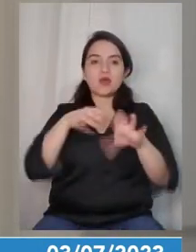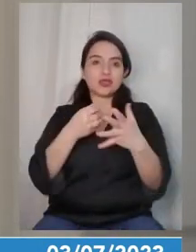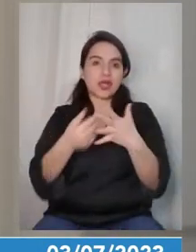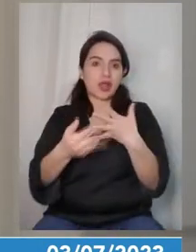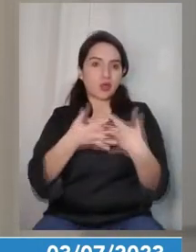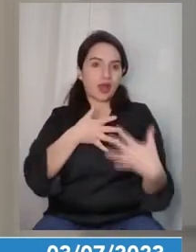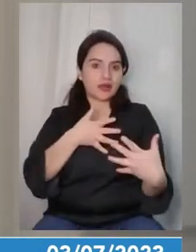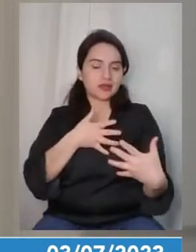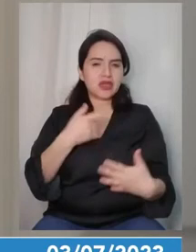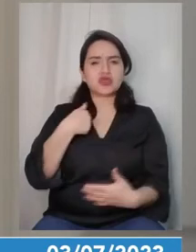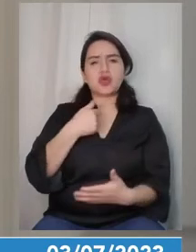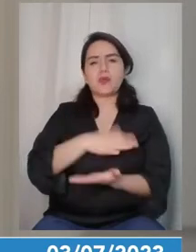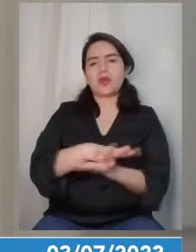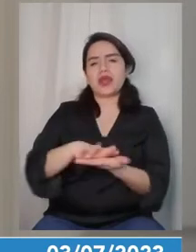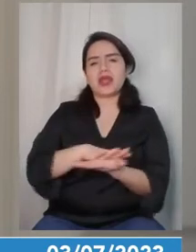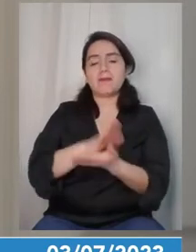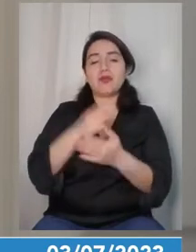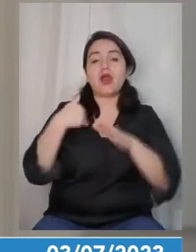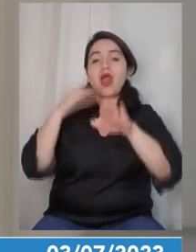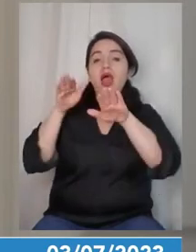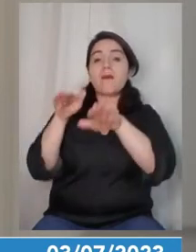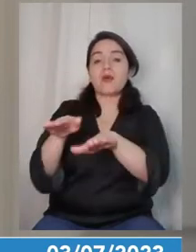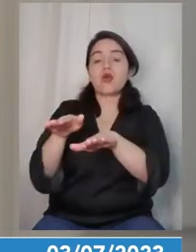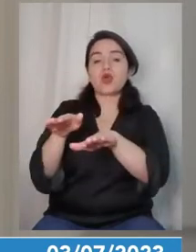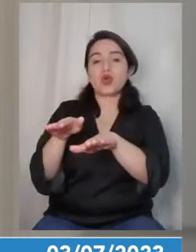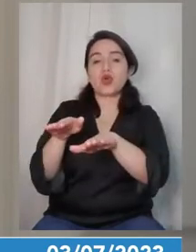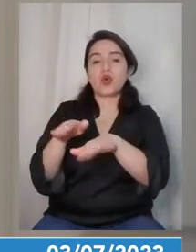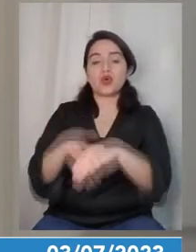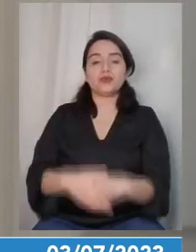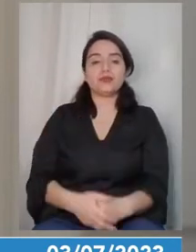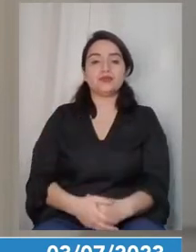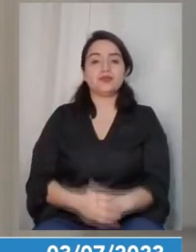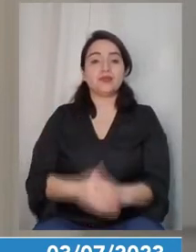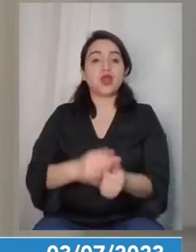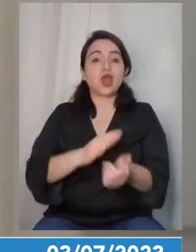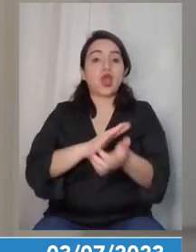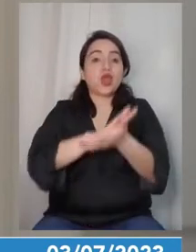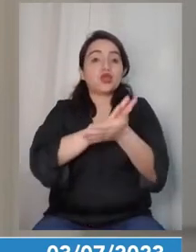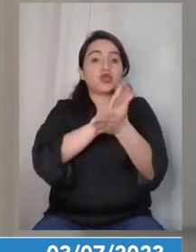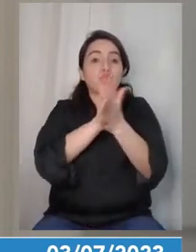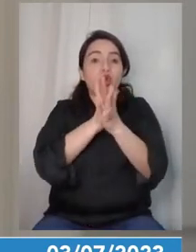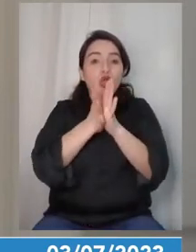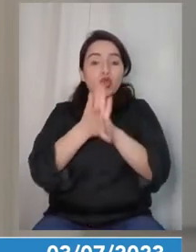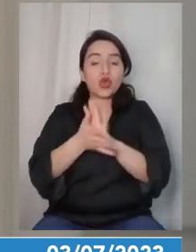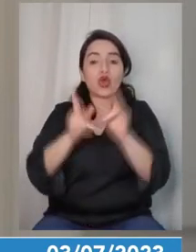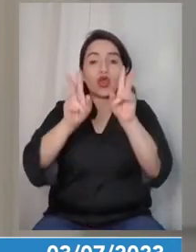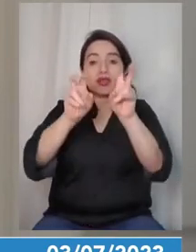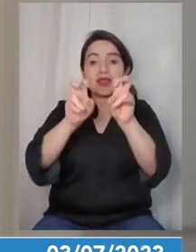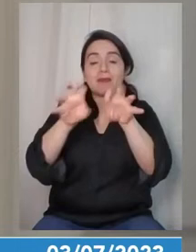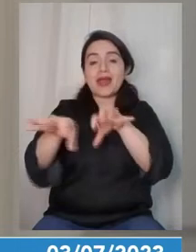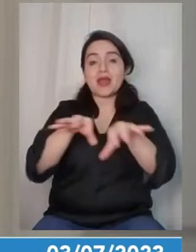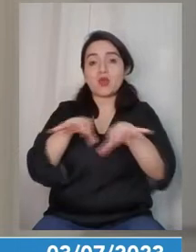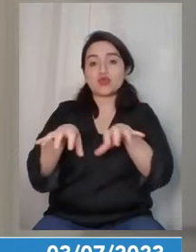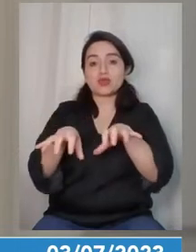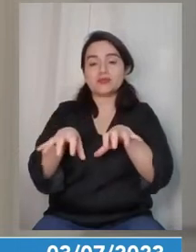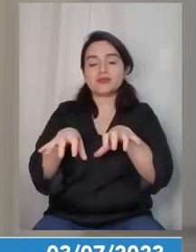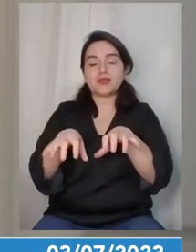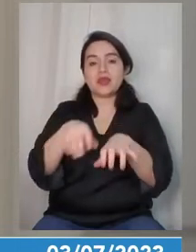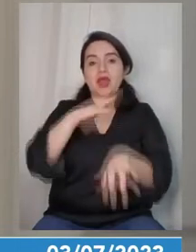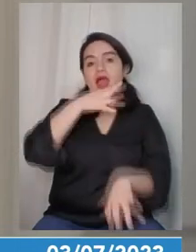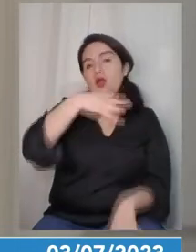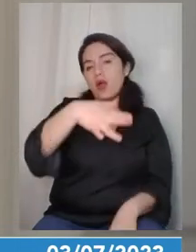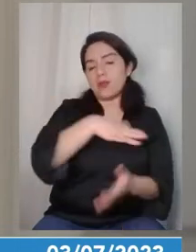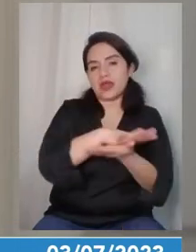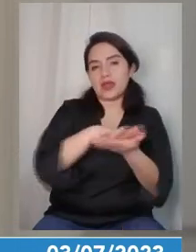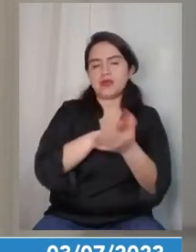ejemplo, sería partidaria que todo lo que tuviera que ver con los recursos minerales y con agua pudiera venirse a este